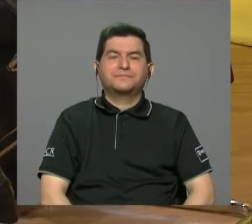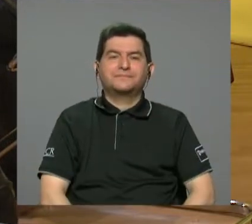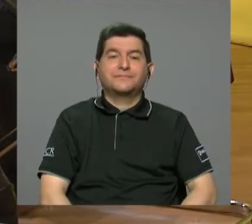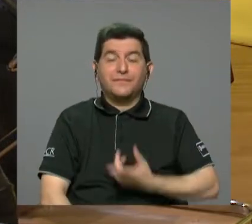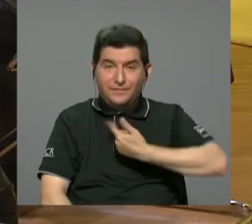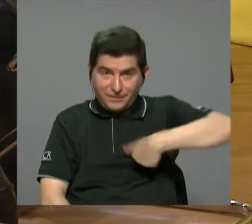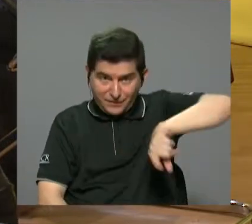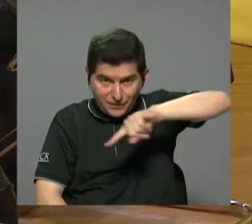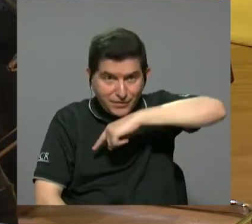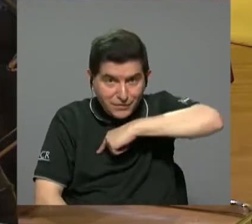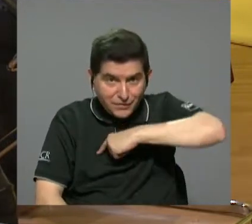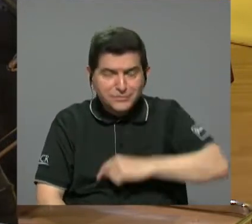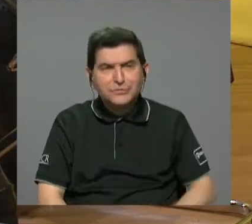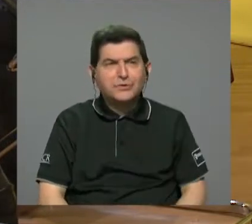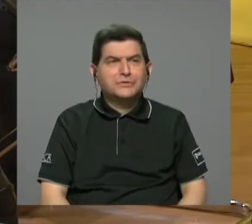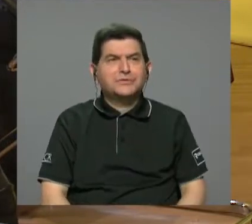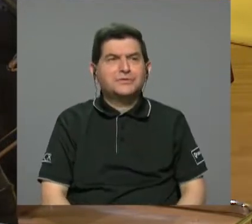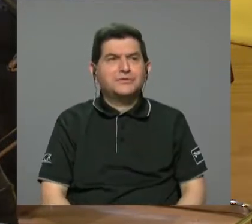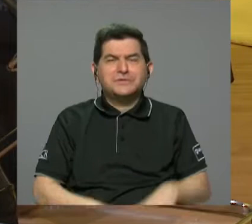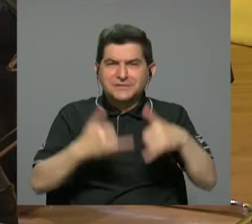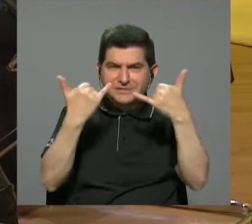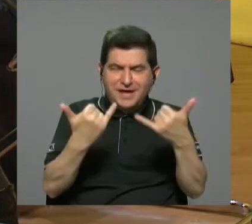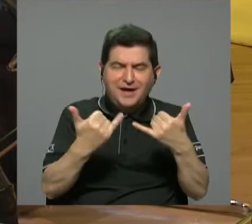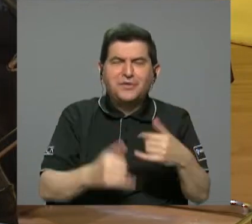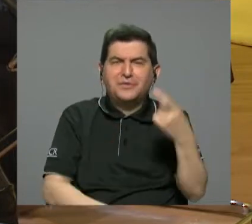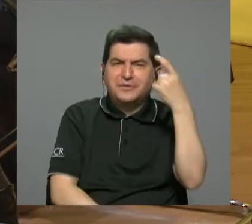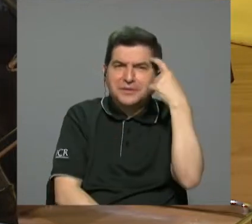Estábamos un poco en esto